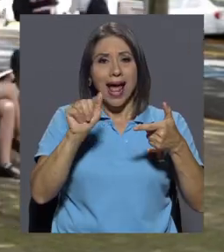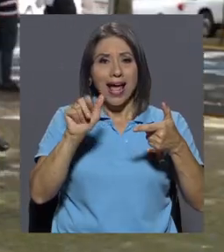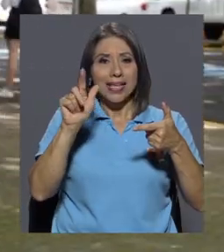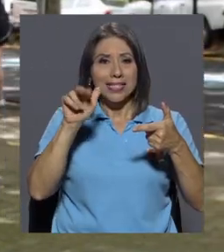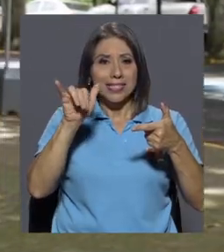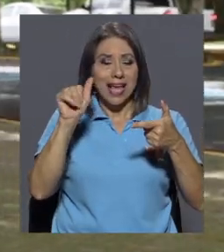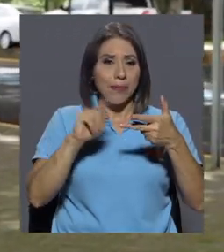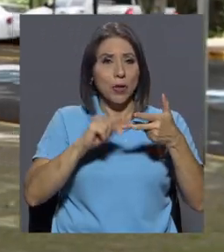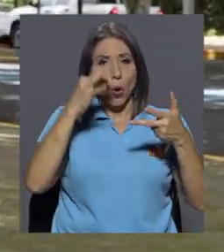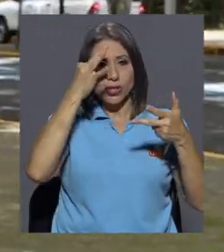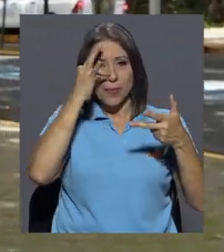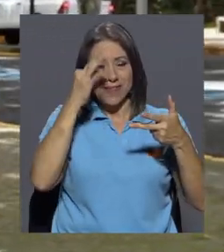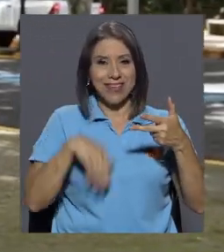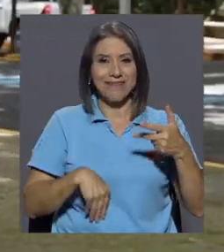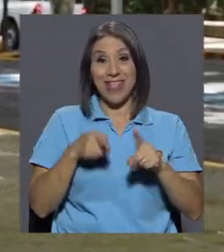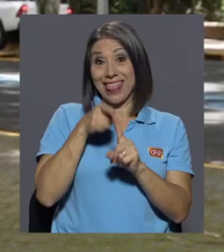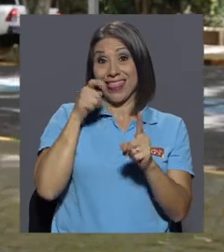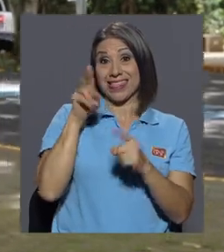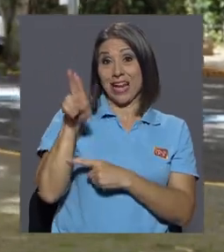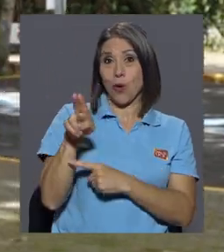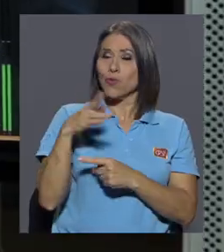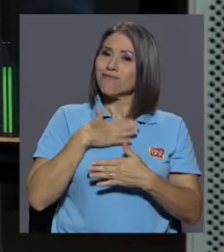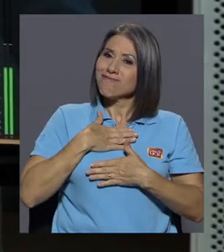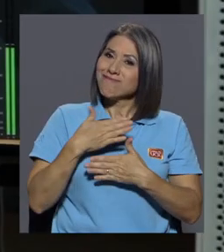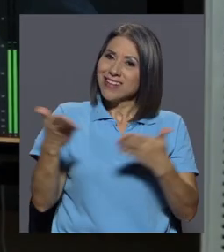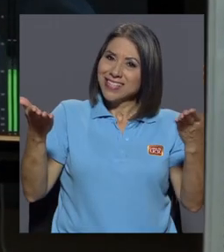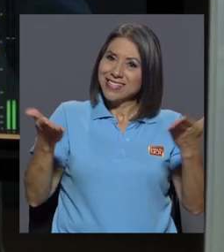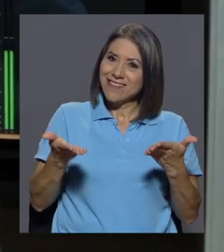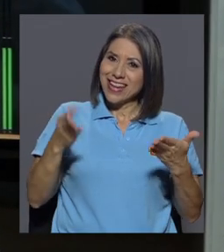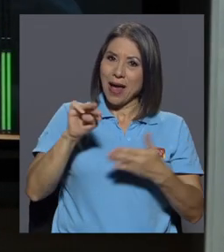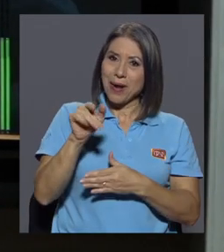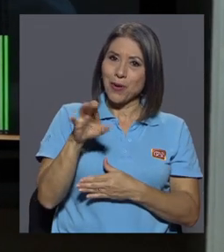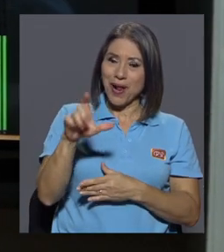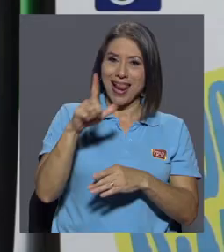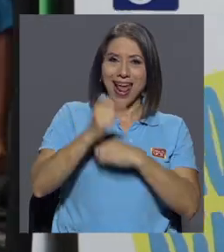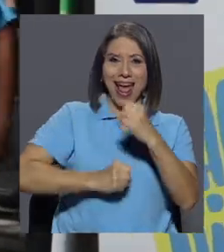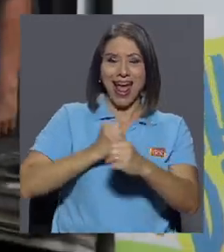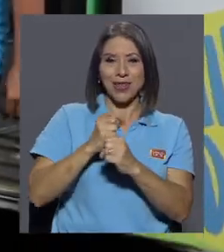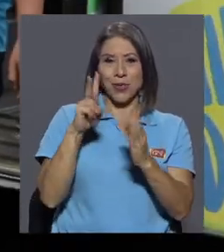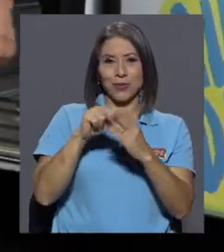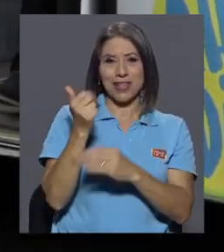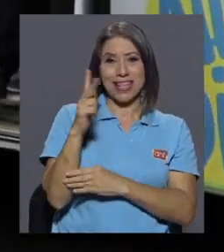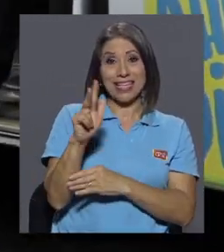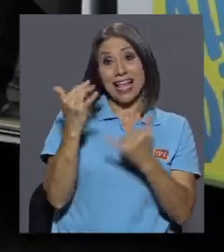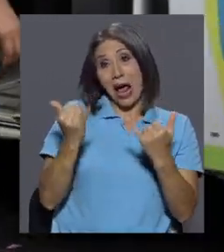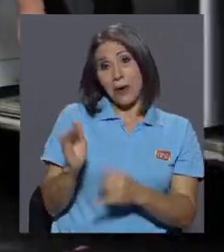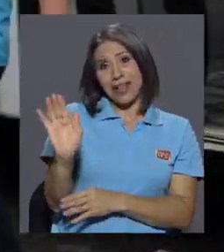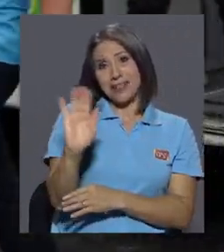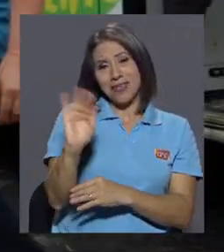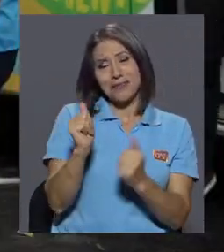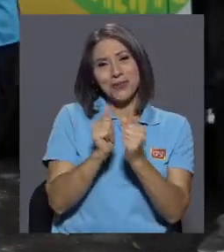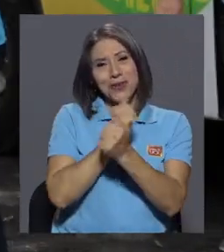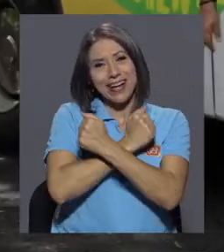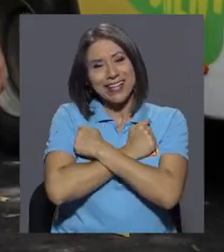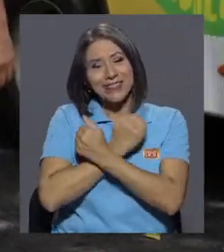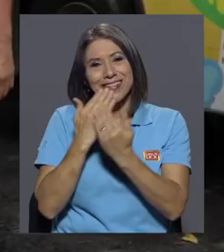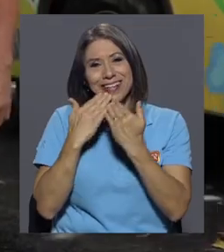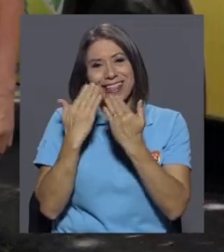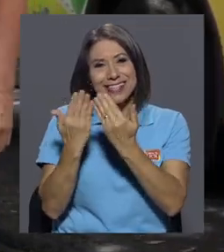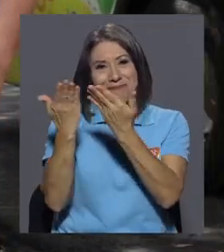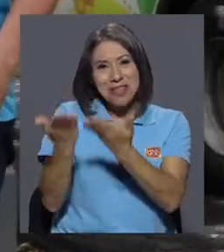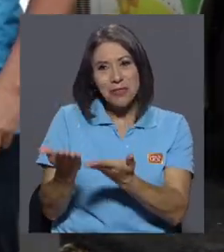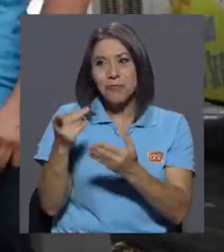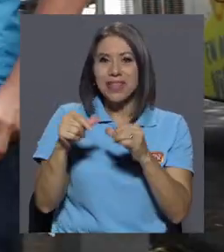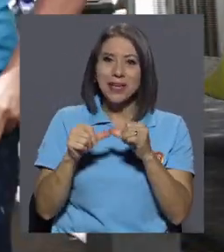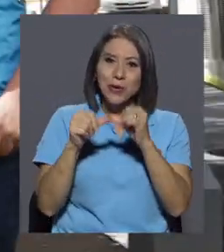Figueres. Desde la U tuvo el placer de recibir a Manuel en el 2013 y ahora lo despedimos con mucho cariño y agradecimiento